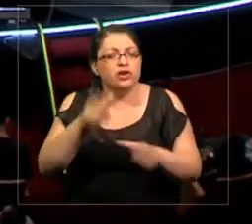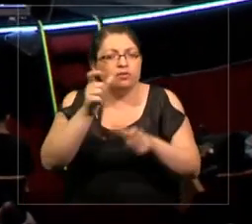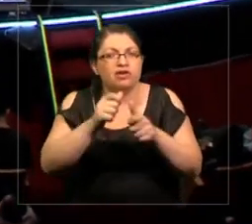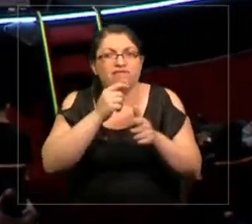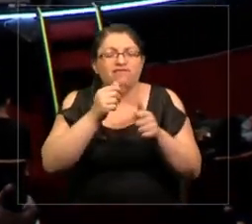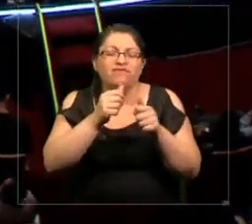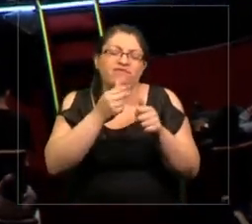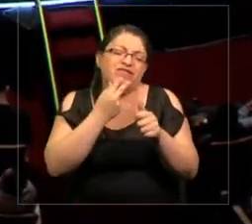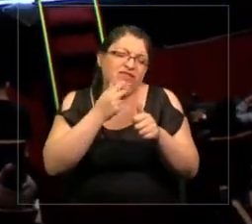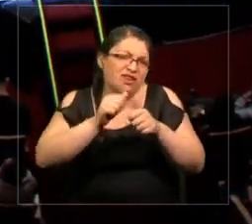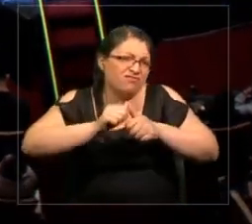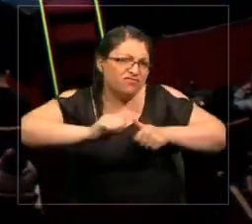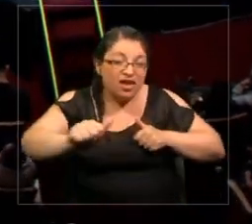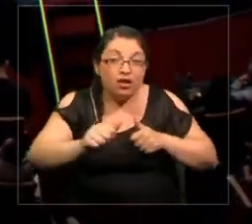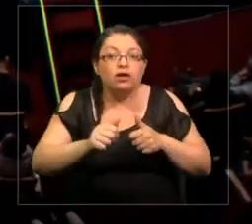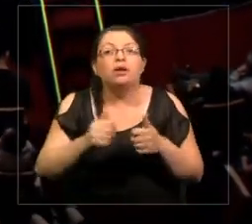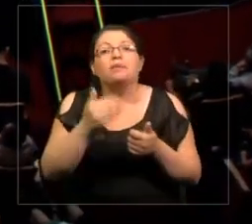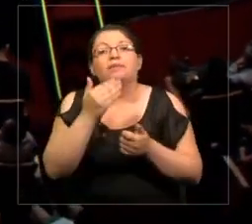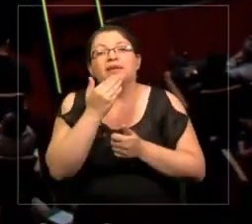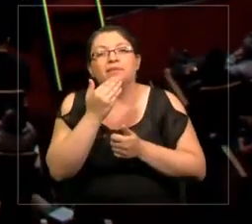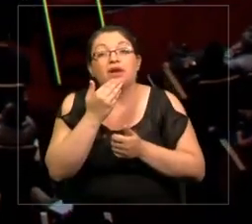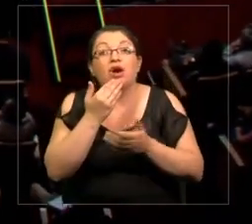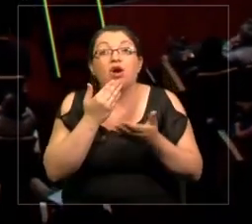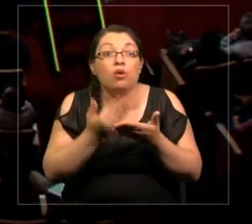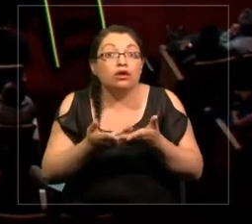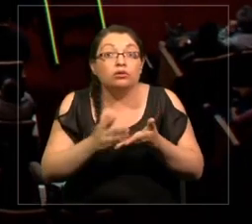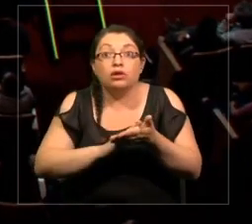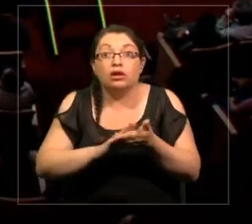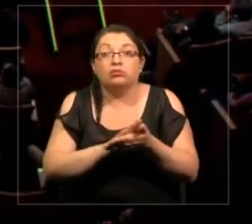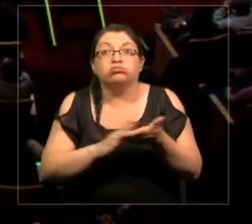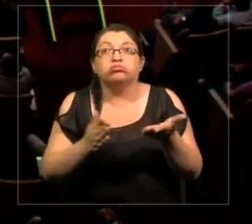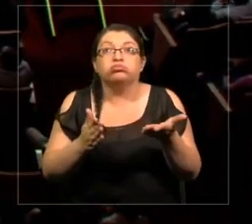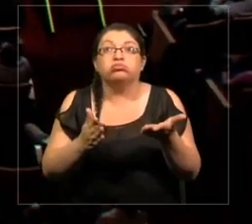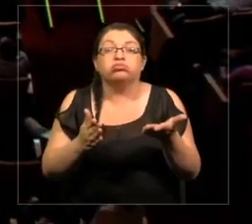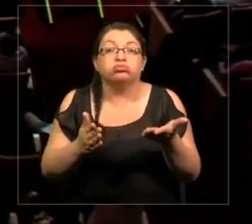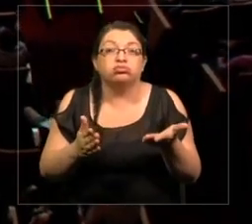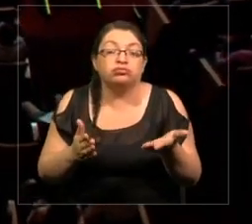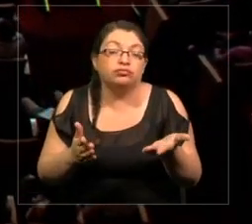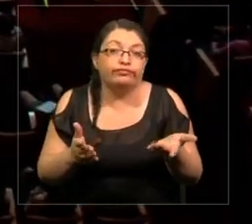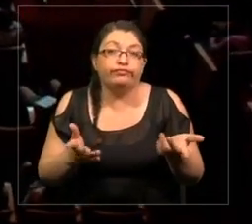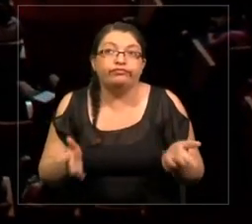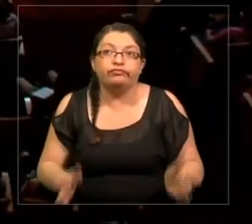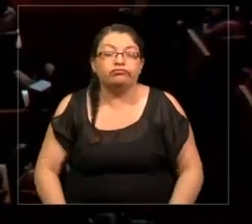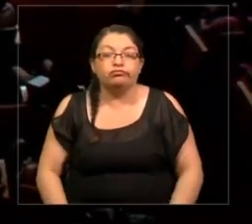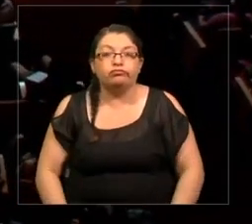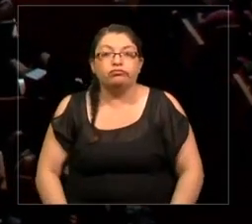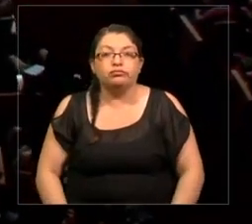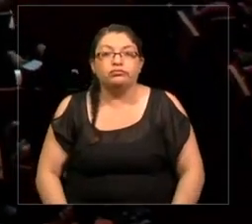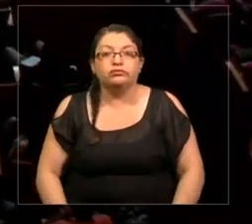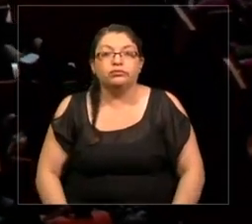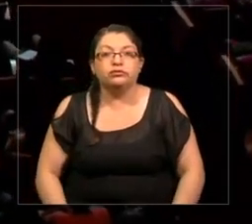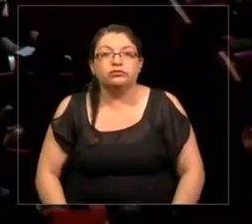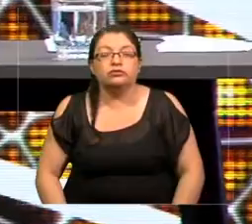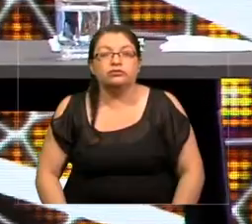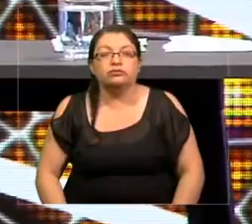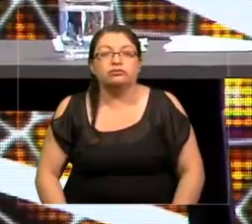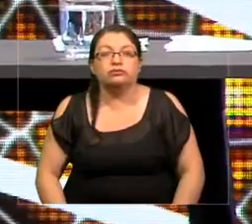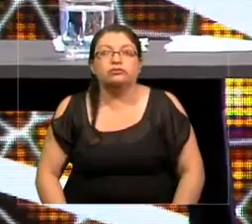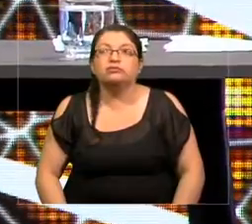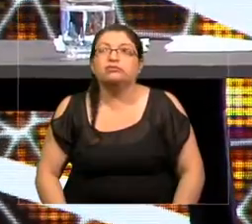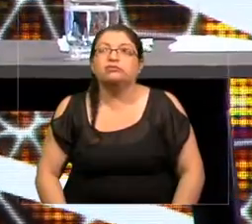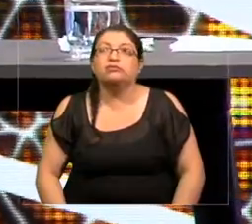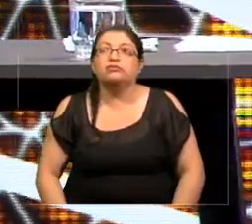otros casos cuando no existe una demanda tan fuerte por ejemplo por parte de grupos de